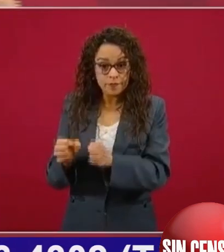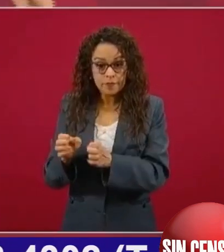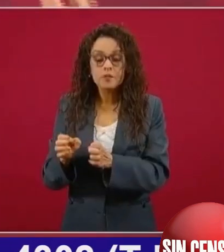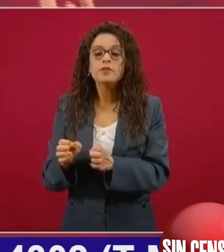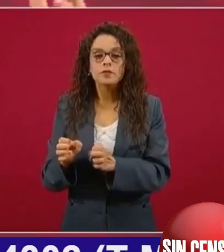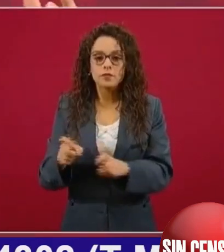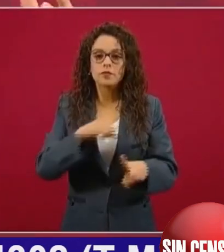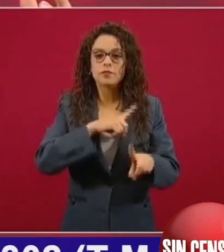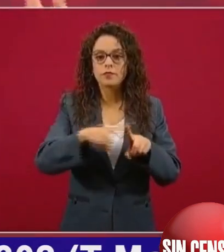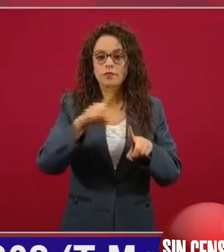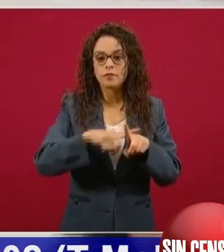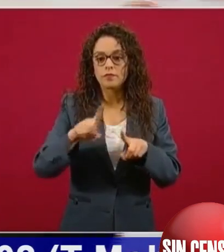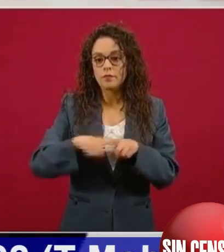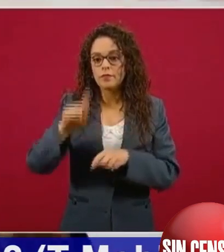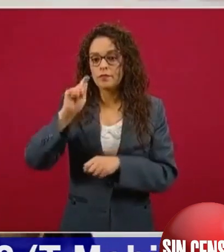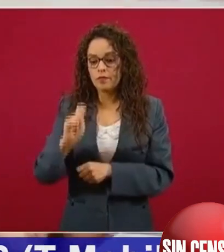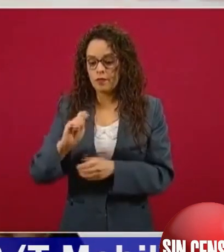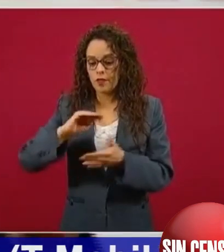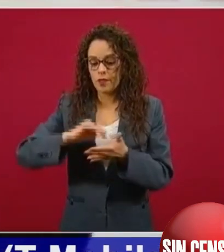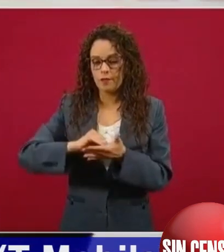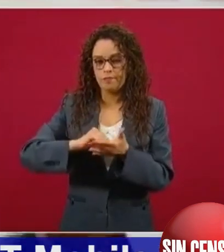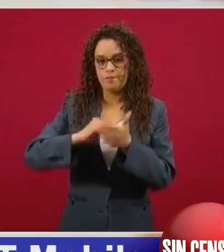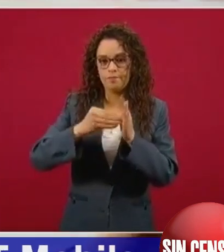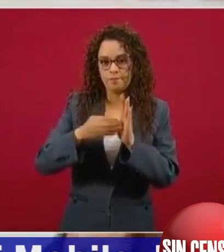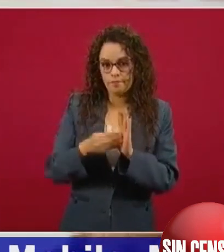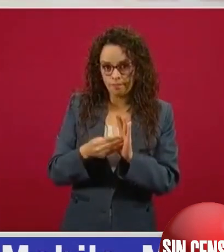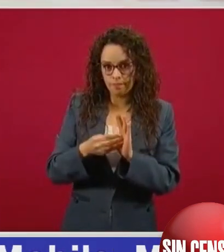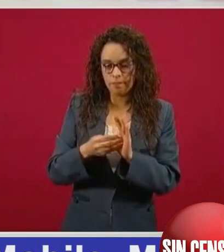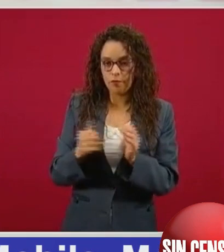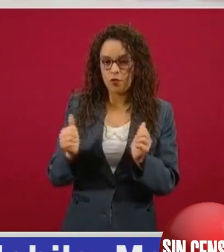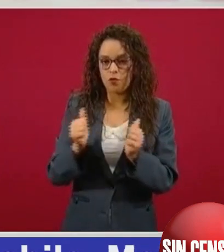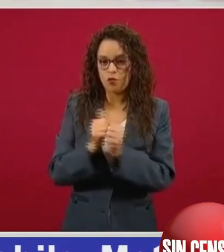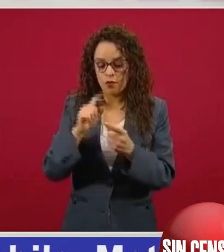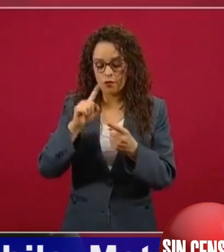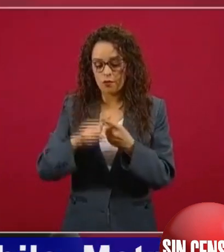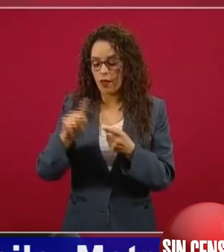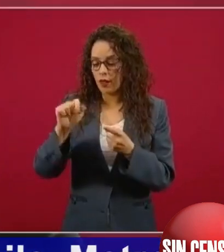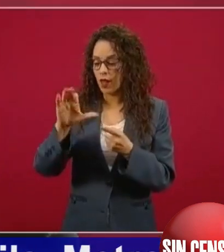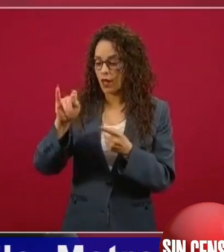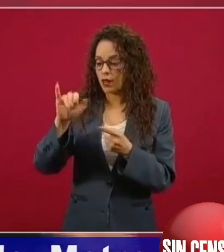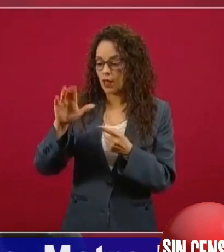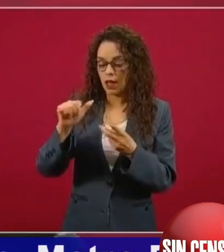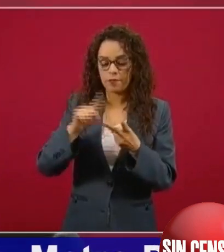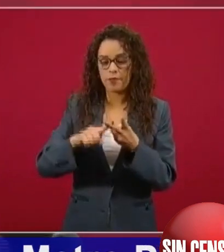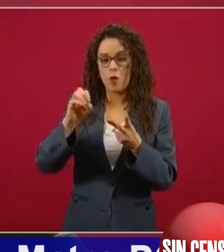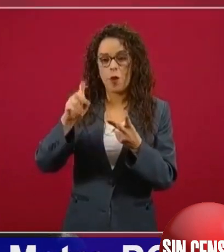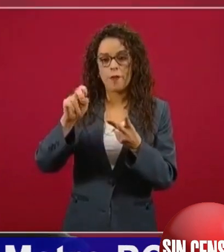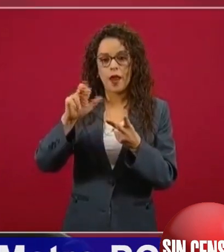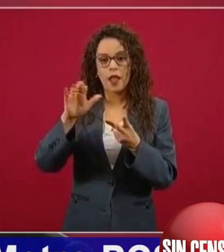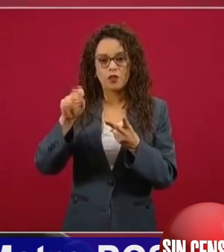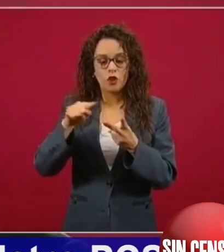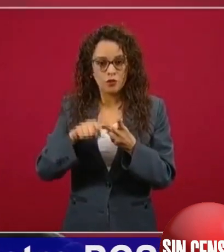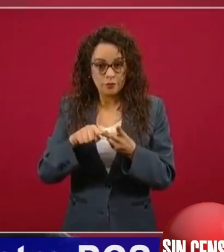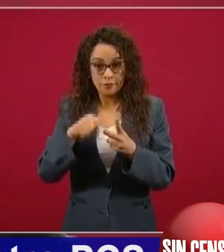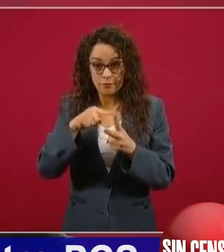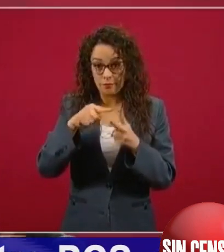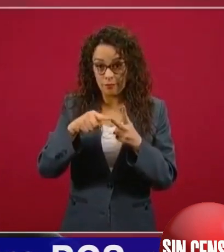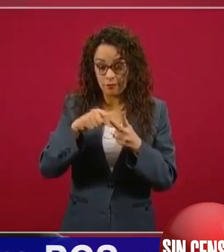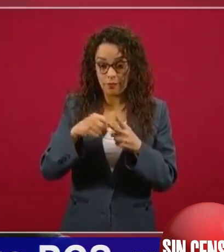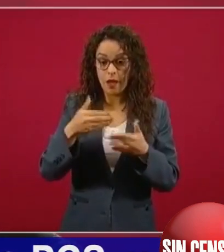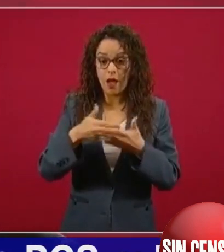componentes de la estrategia que implican táctica y operación. Y ahora hay que regresar